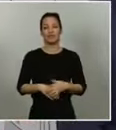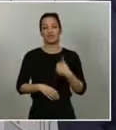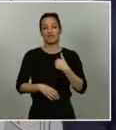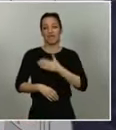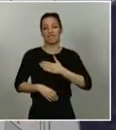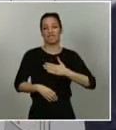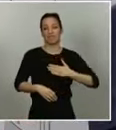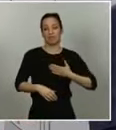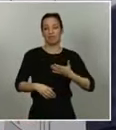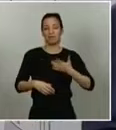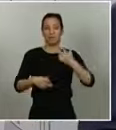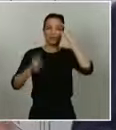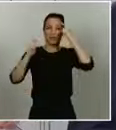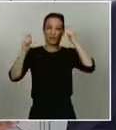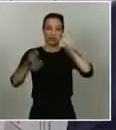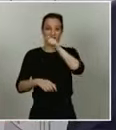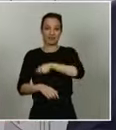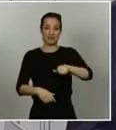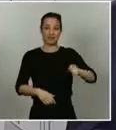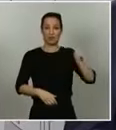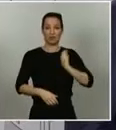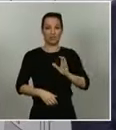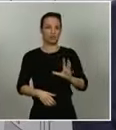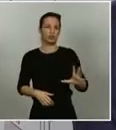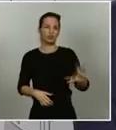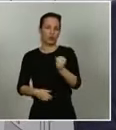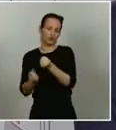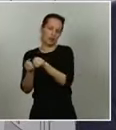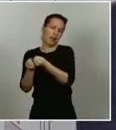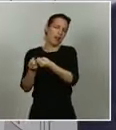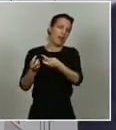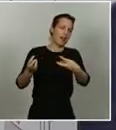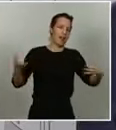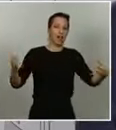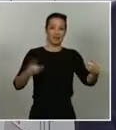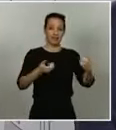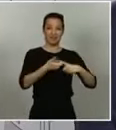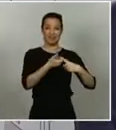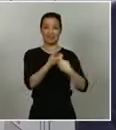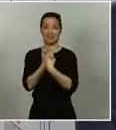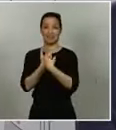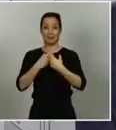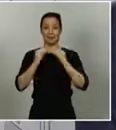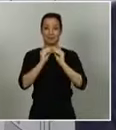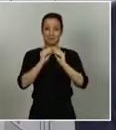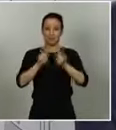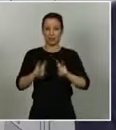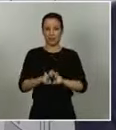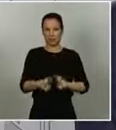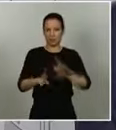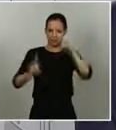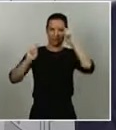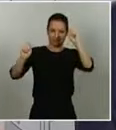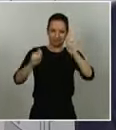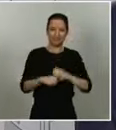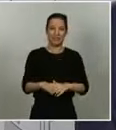el conjunto de profesionales, que es un equipo muy amplio de personas que han participado en la elaboración de este estudio, que sigue todavía en